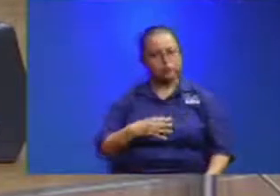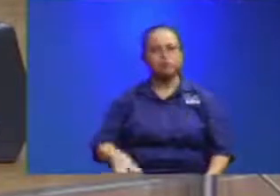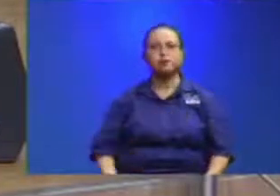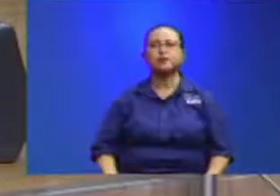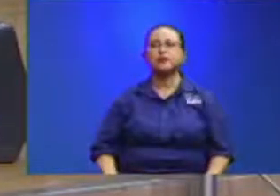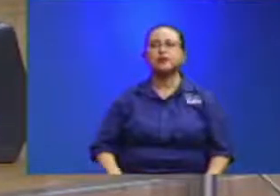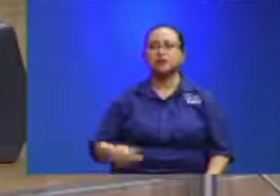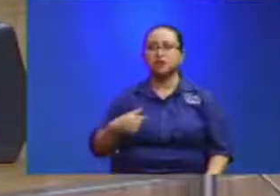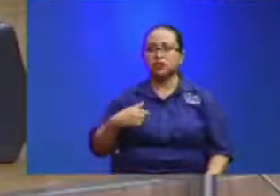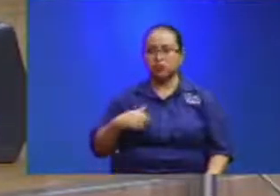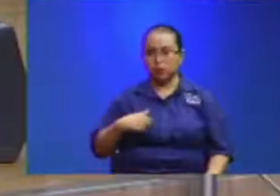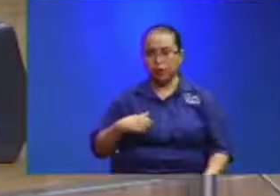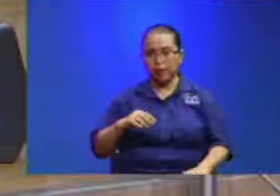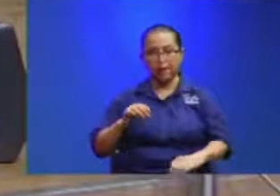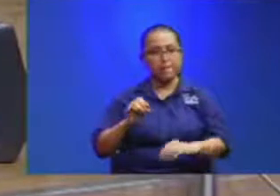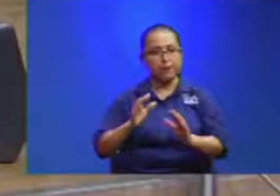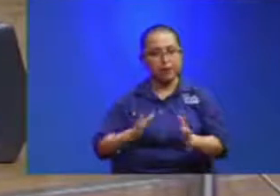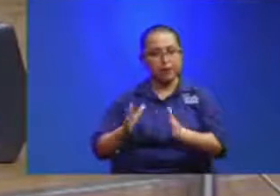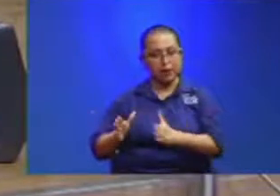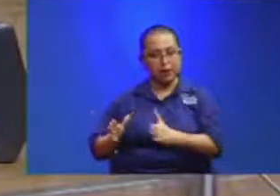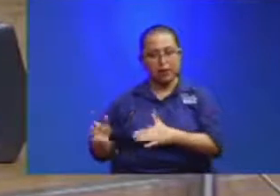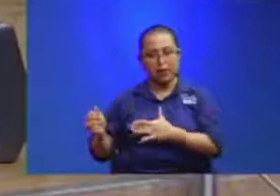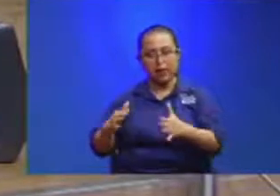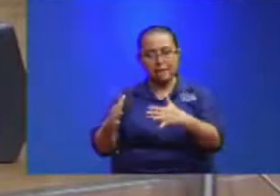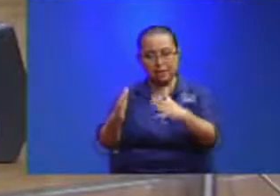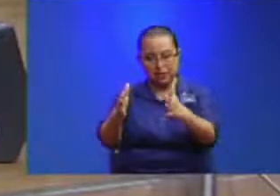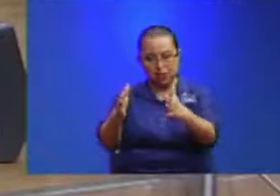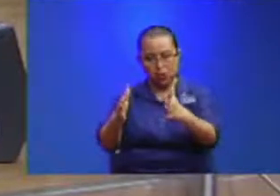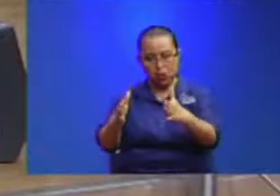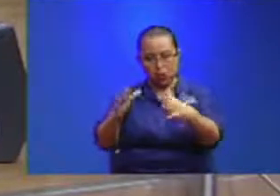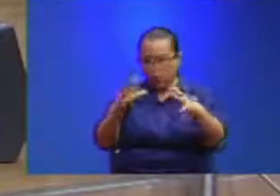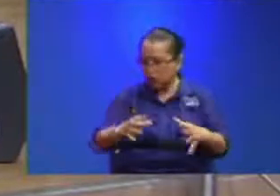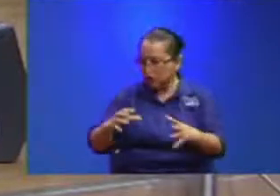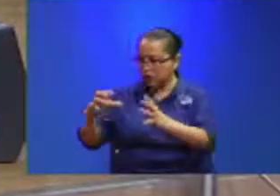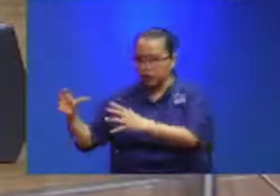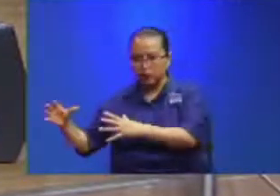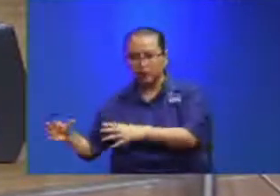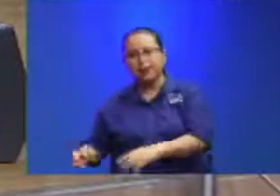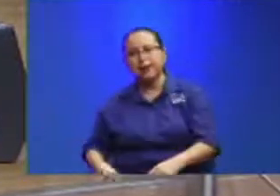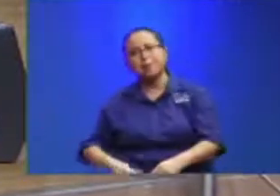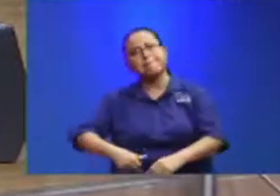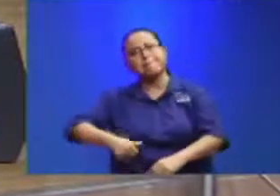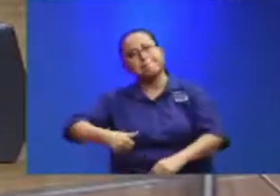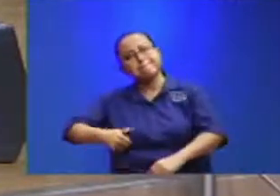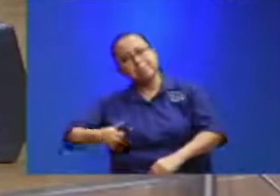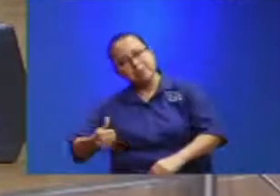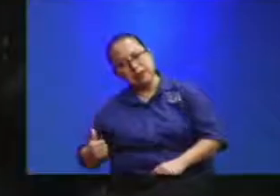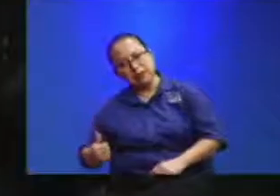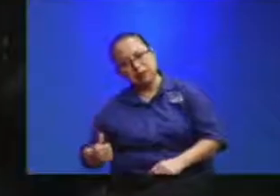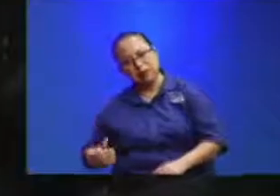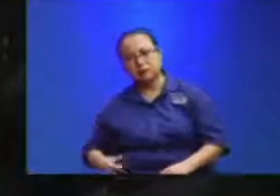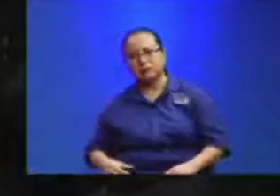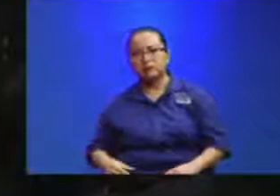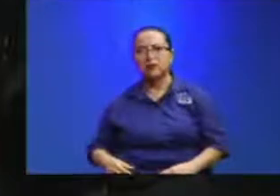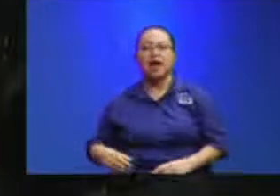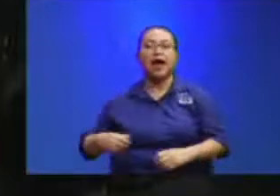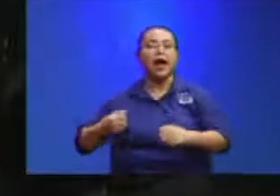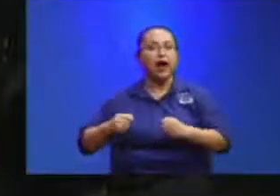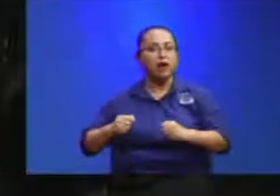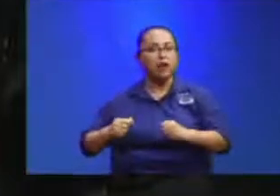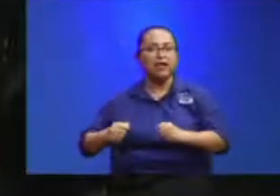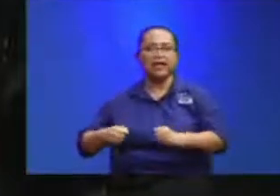camino y quitó las piedras de tropiezo de mí y no le pongo de tu piedra de tropiezo a otro el señor me lo va a tomar en cuenta